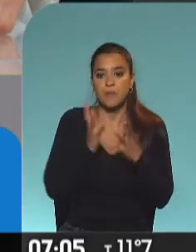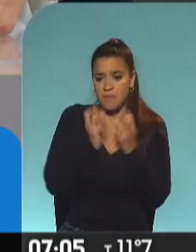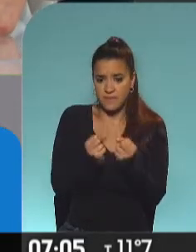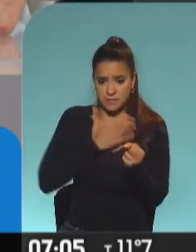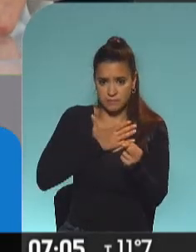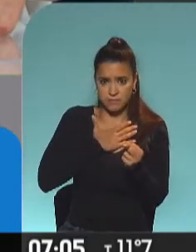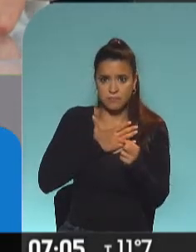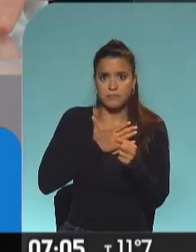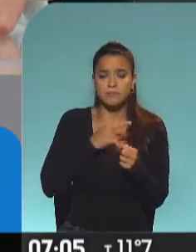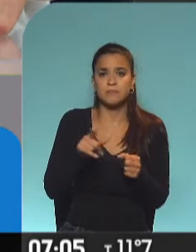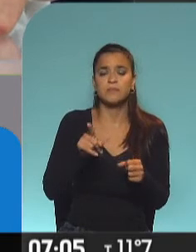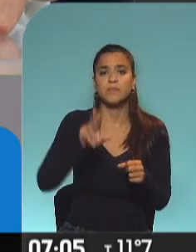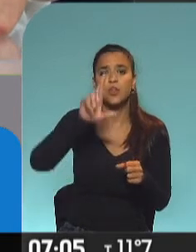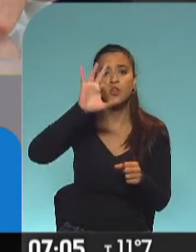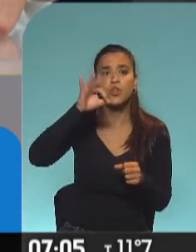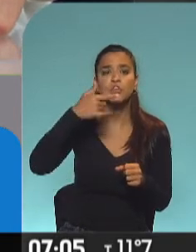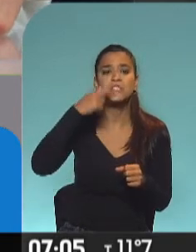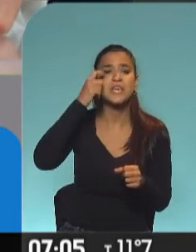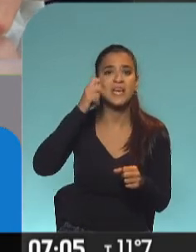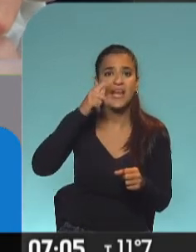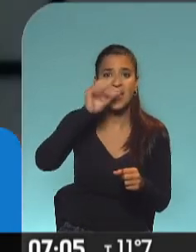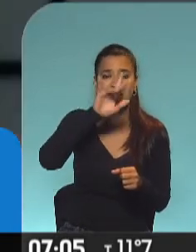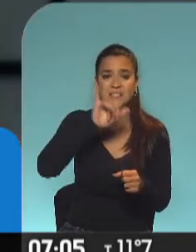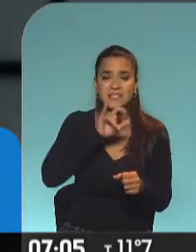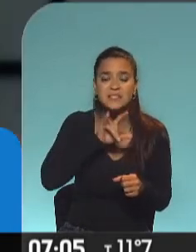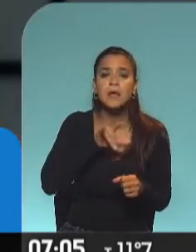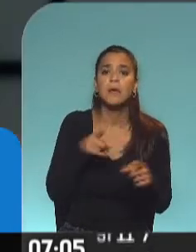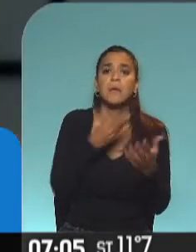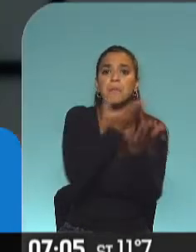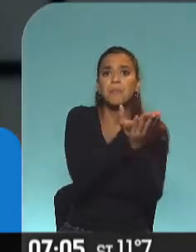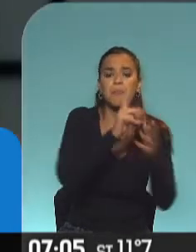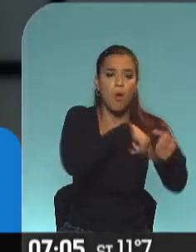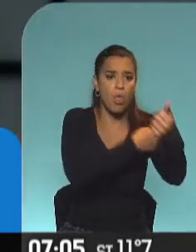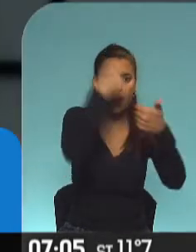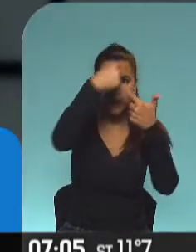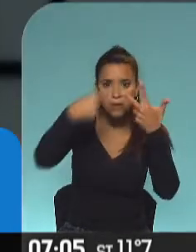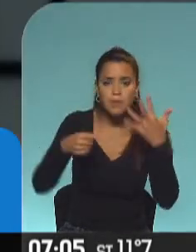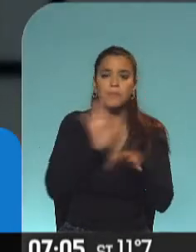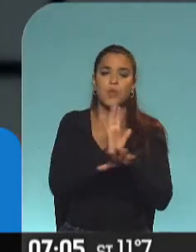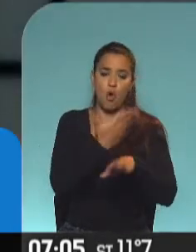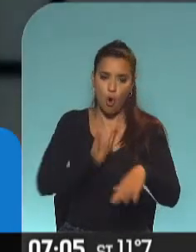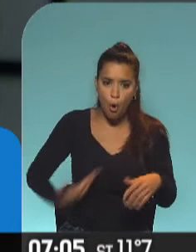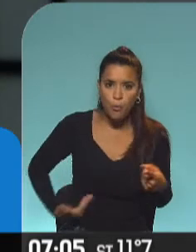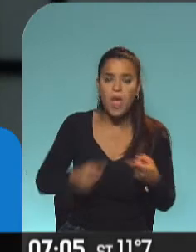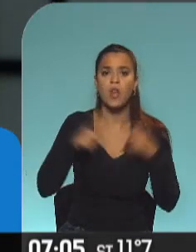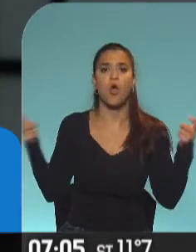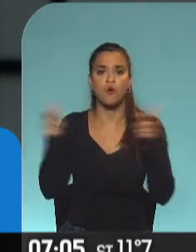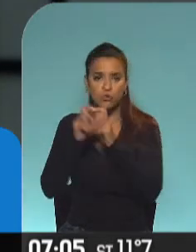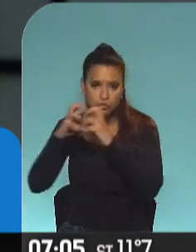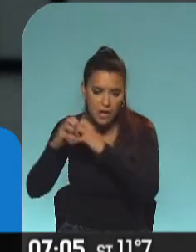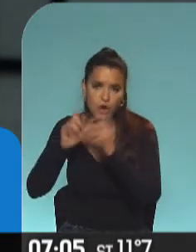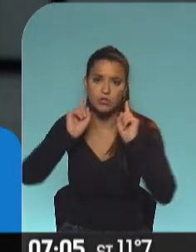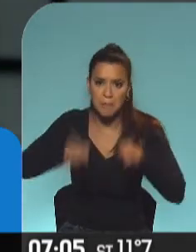propia por parte de Rosenkrantz al convocar a la Comisión Interpoderes, esta comisión integrada por el Gobierno, el Consejo de la